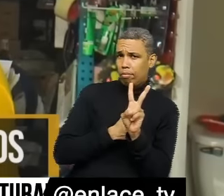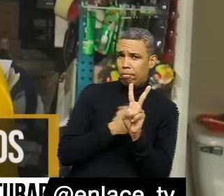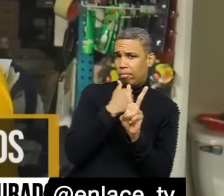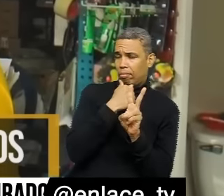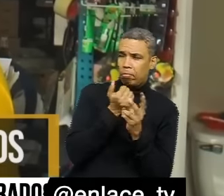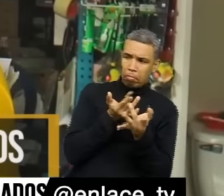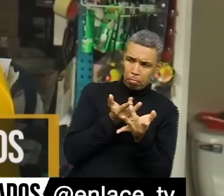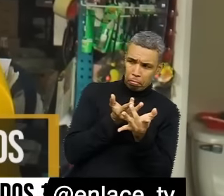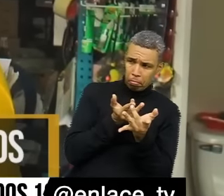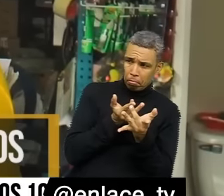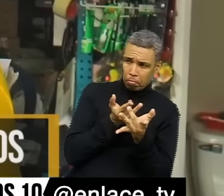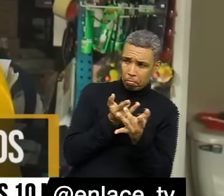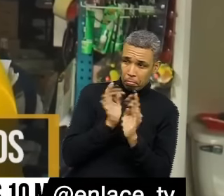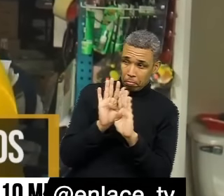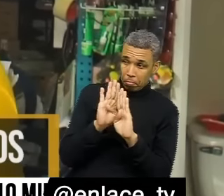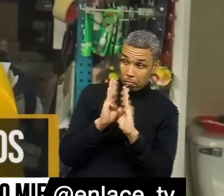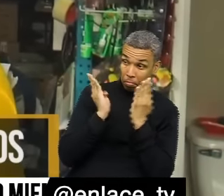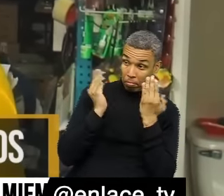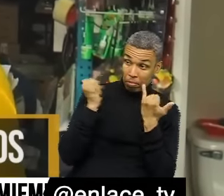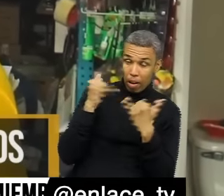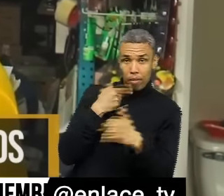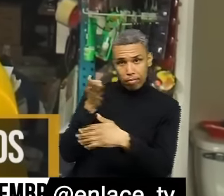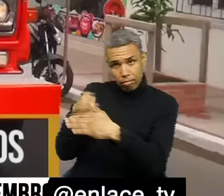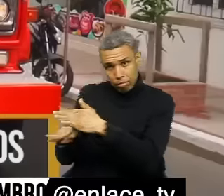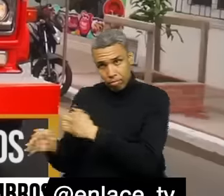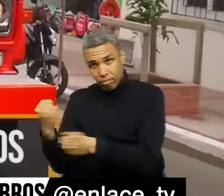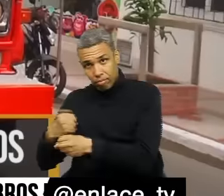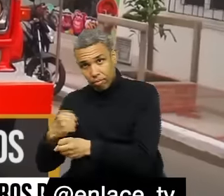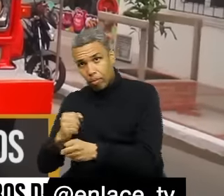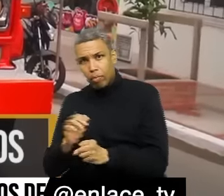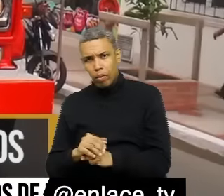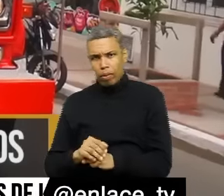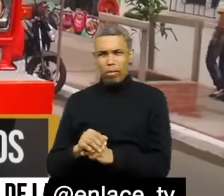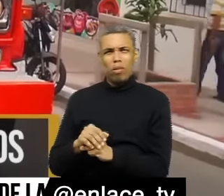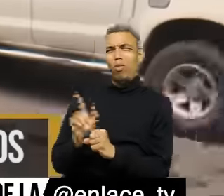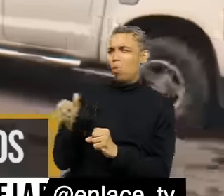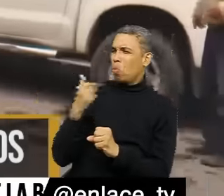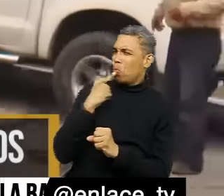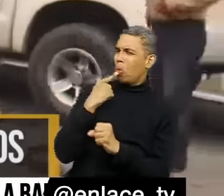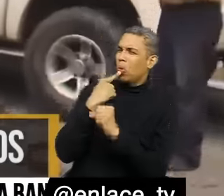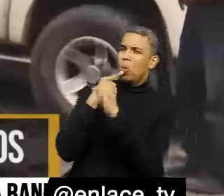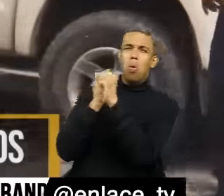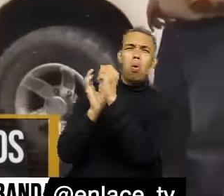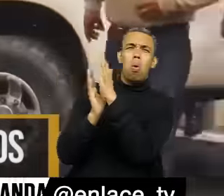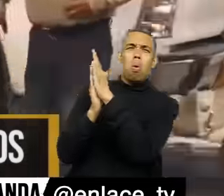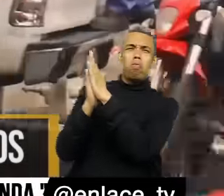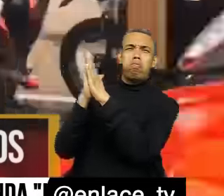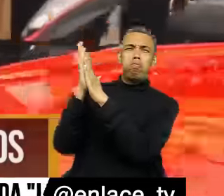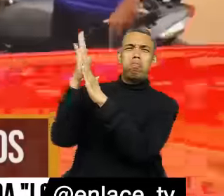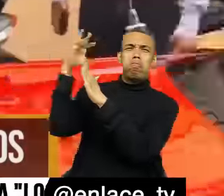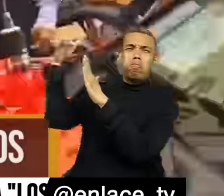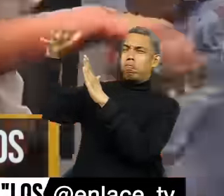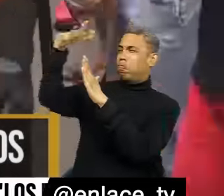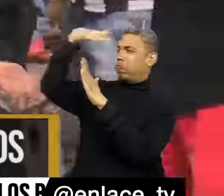abajo. El muchacho que trabaja desesperado le pegó una patada a la puerta, se llamó a los bomberos.